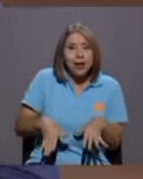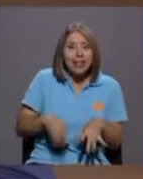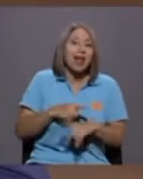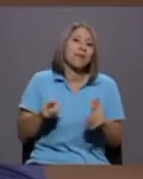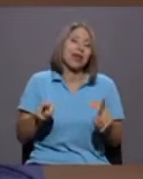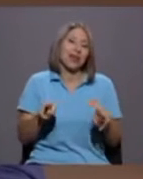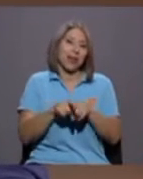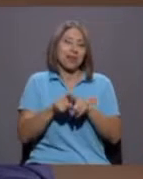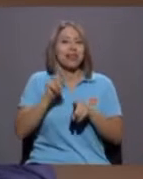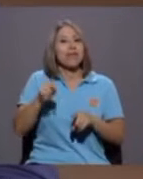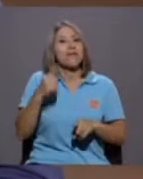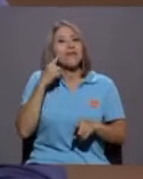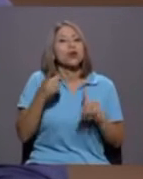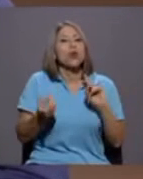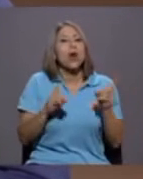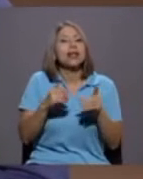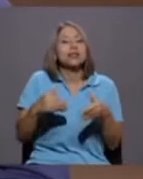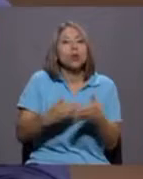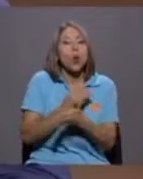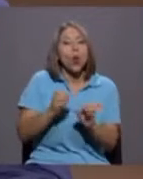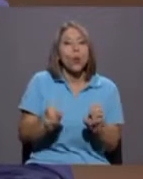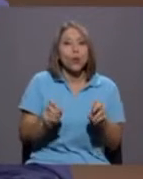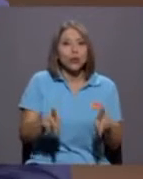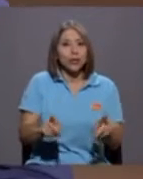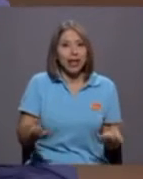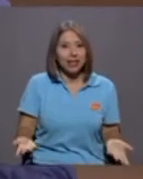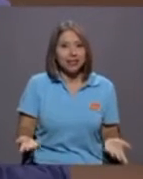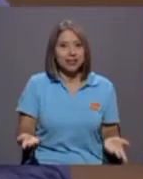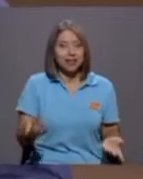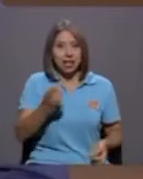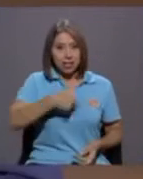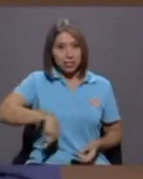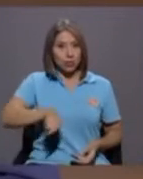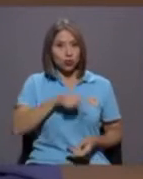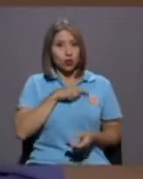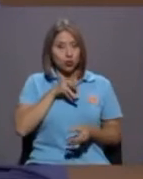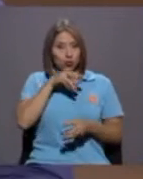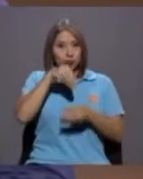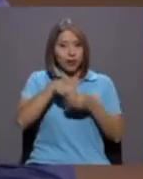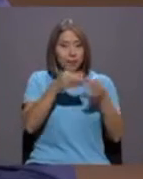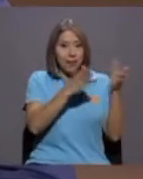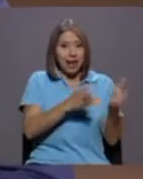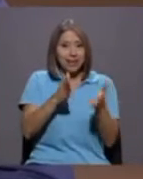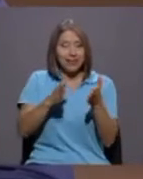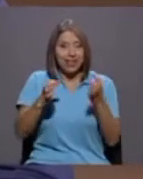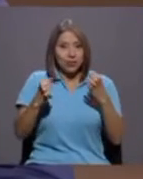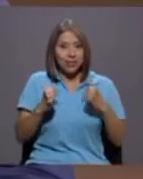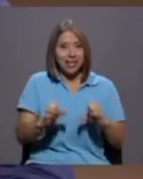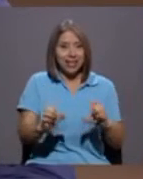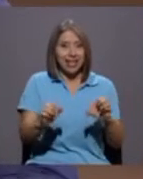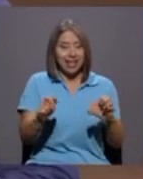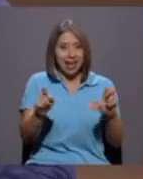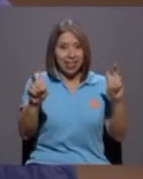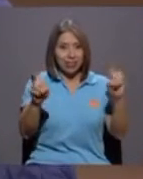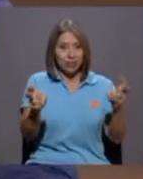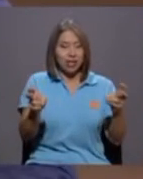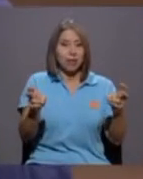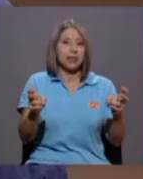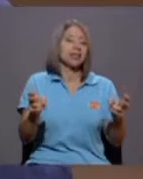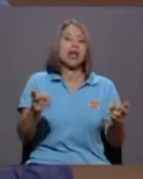las oportunidades. Entonces, quienes estamos en el ejercicio de planificación estratégica de estos temas,